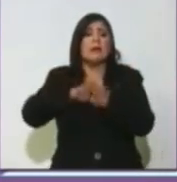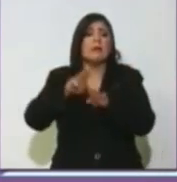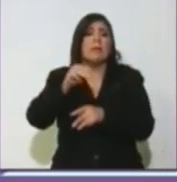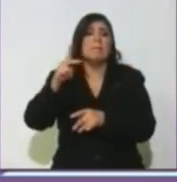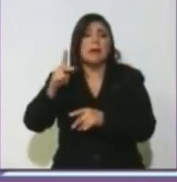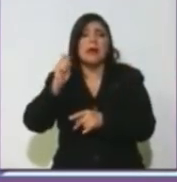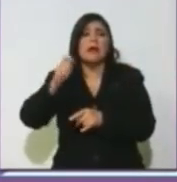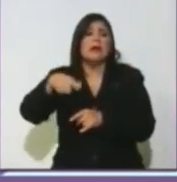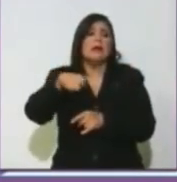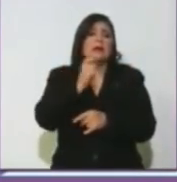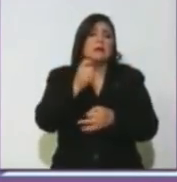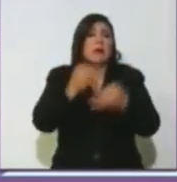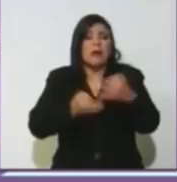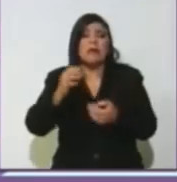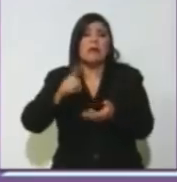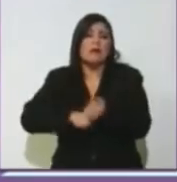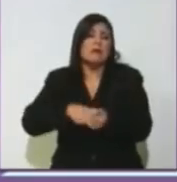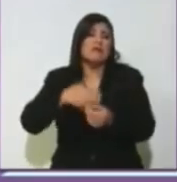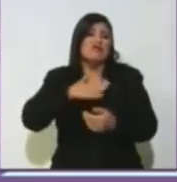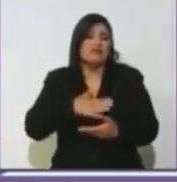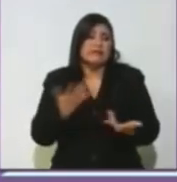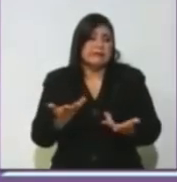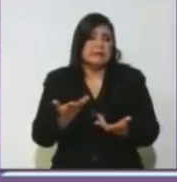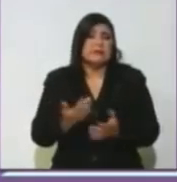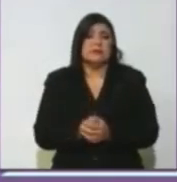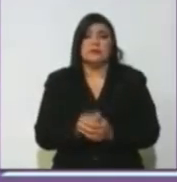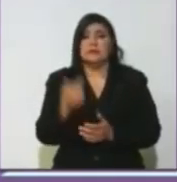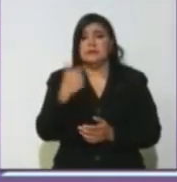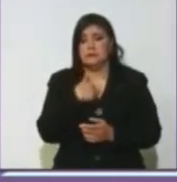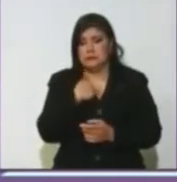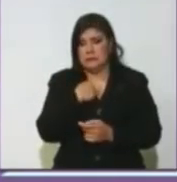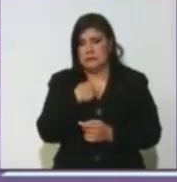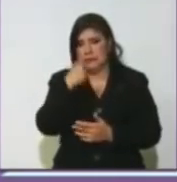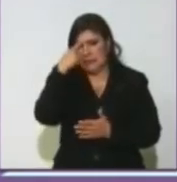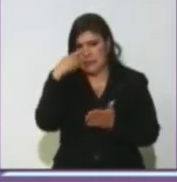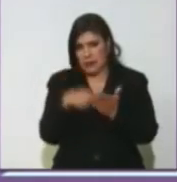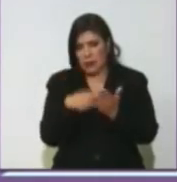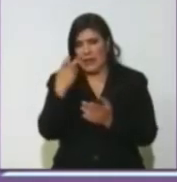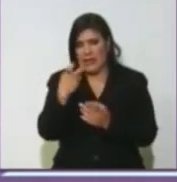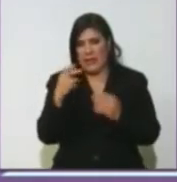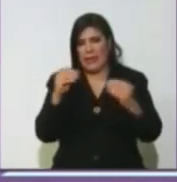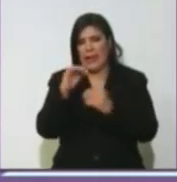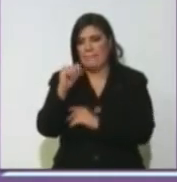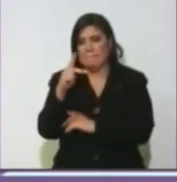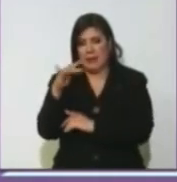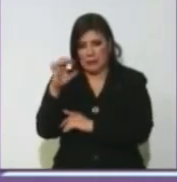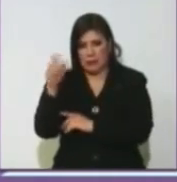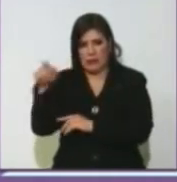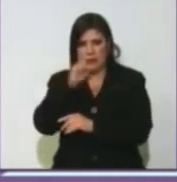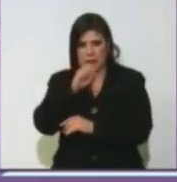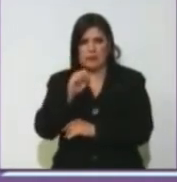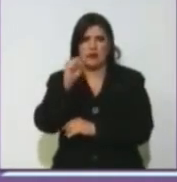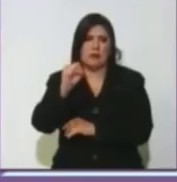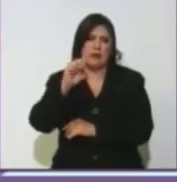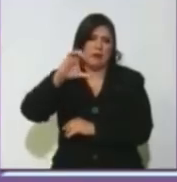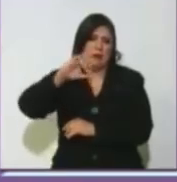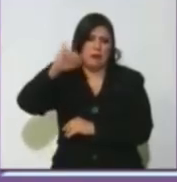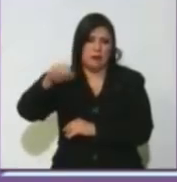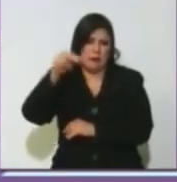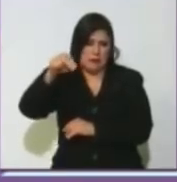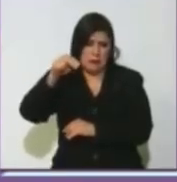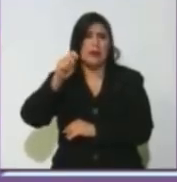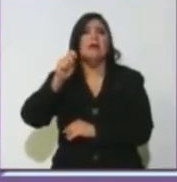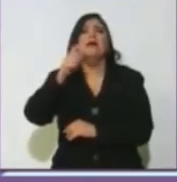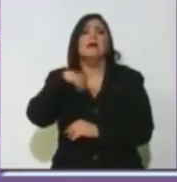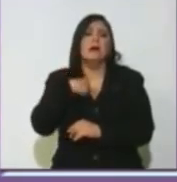pues bien yo en consistencia con estos amparos de la suprema corte de justicia de la nación dejaría de perseguir